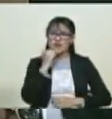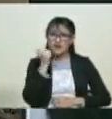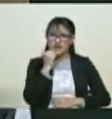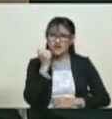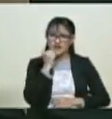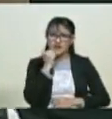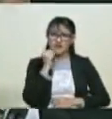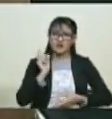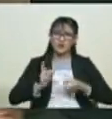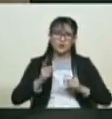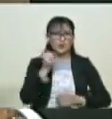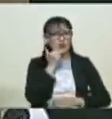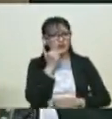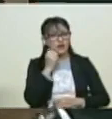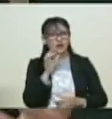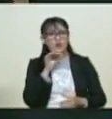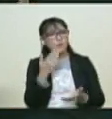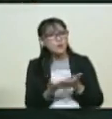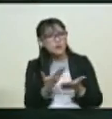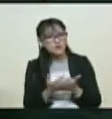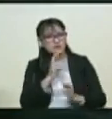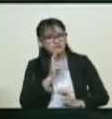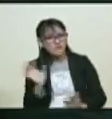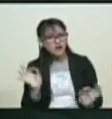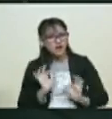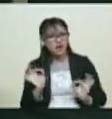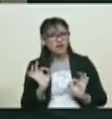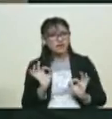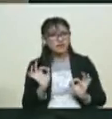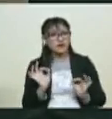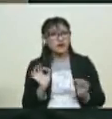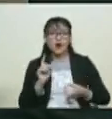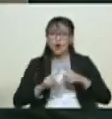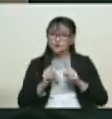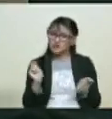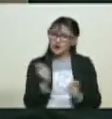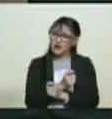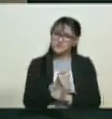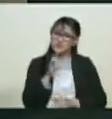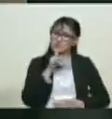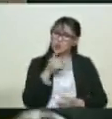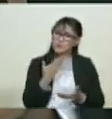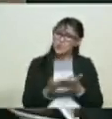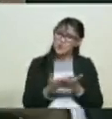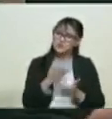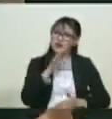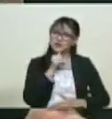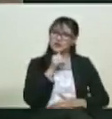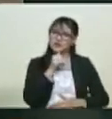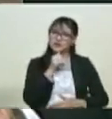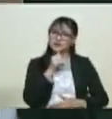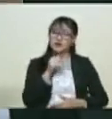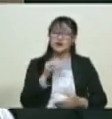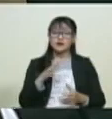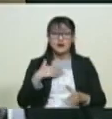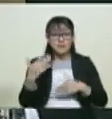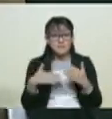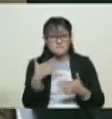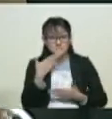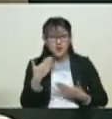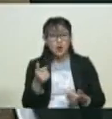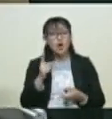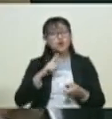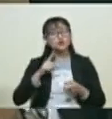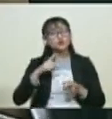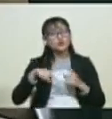se quejan pero nadie propone o nadie hace algo para que las cosas cambien creo que para que las cosas mejoren todos